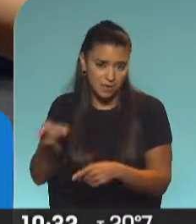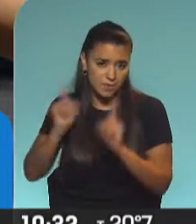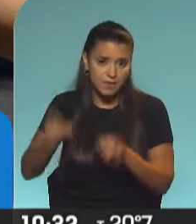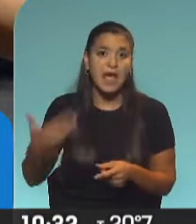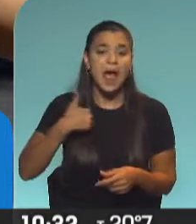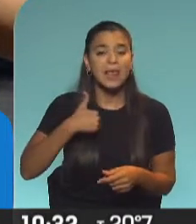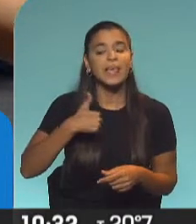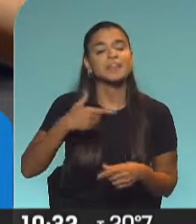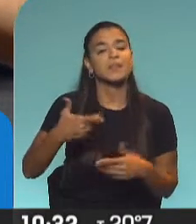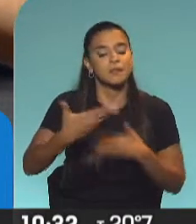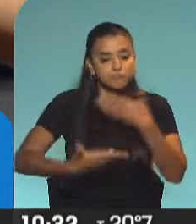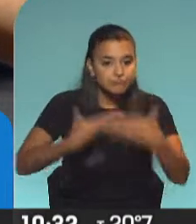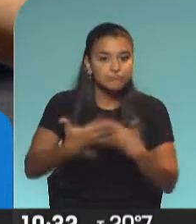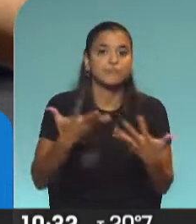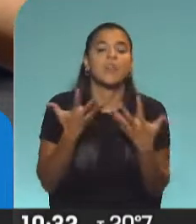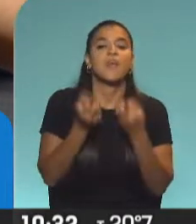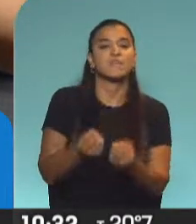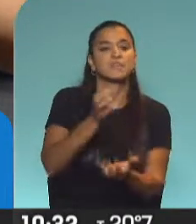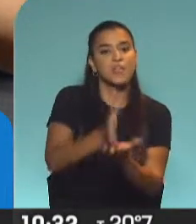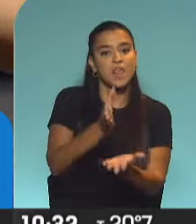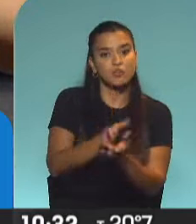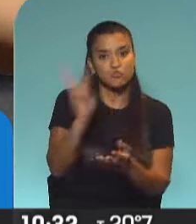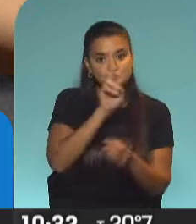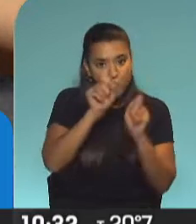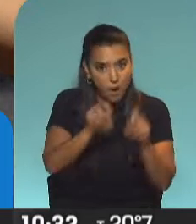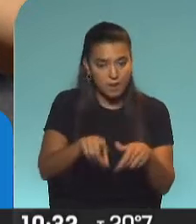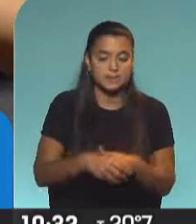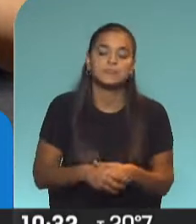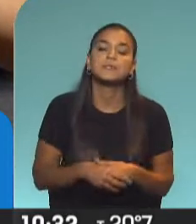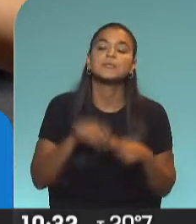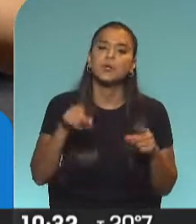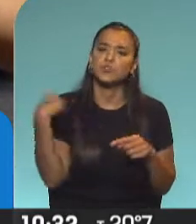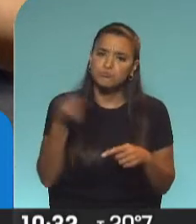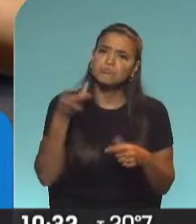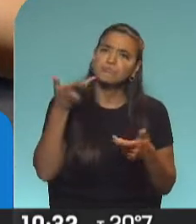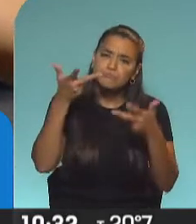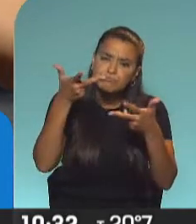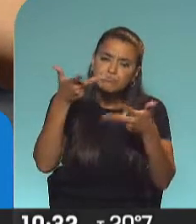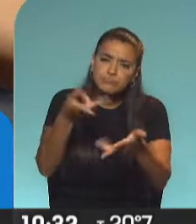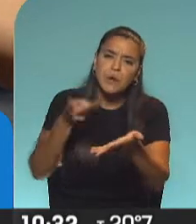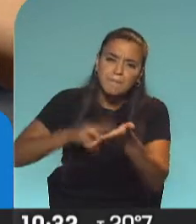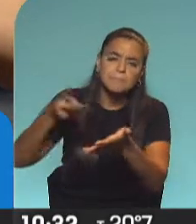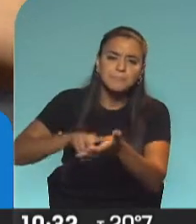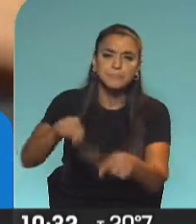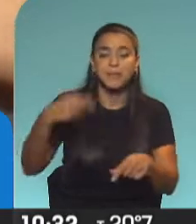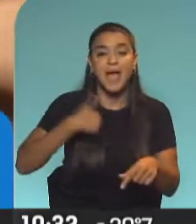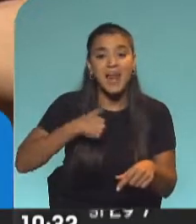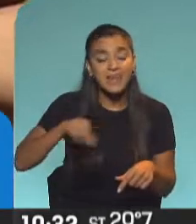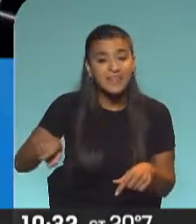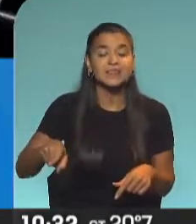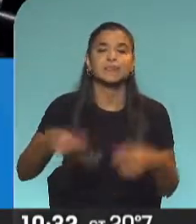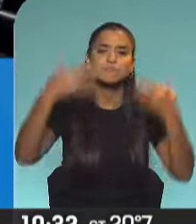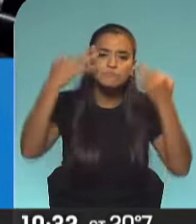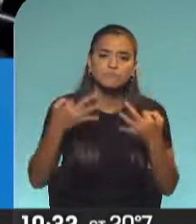dé un paso adelante en la defensa de los derechos de las mujeres, ¿no? Lo hemos señalado hasta el cansancio, que estamos hablando de que Argentina se enmarque